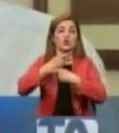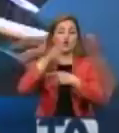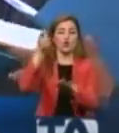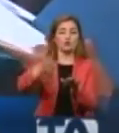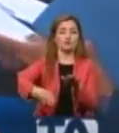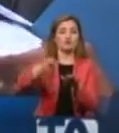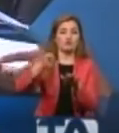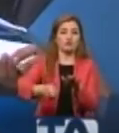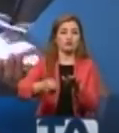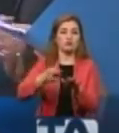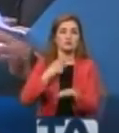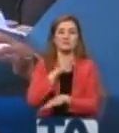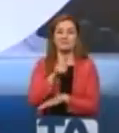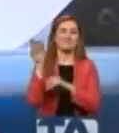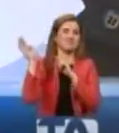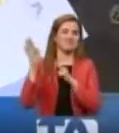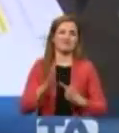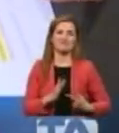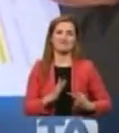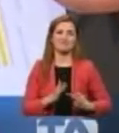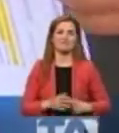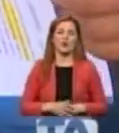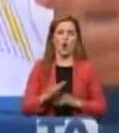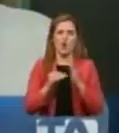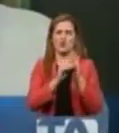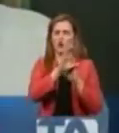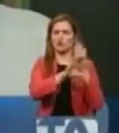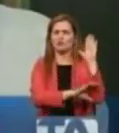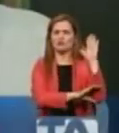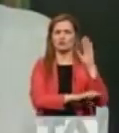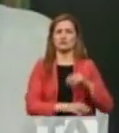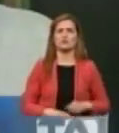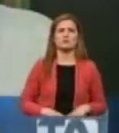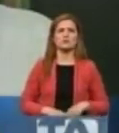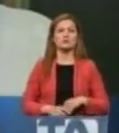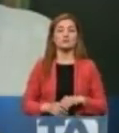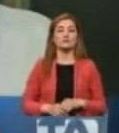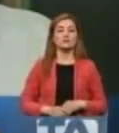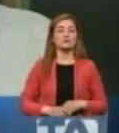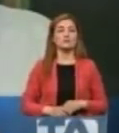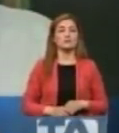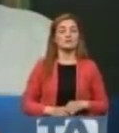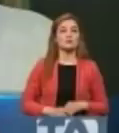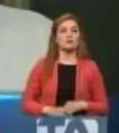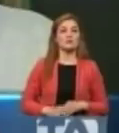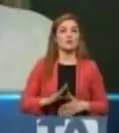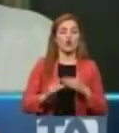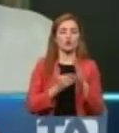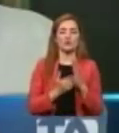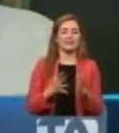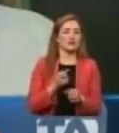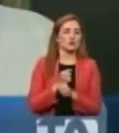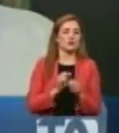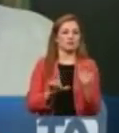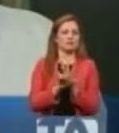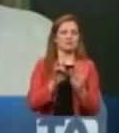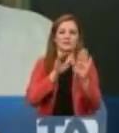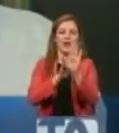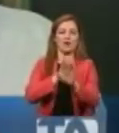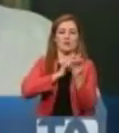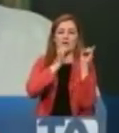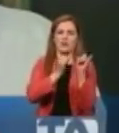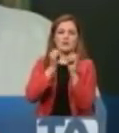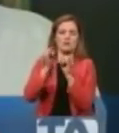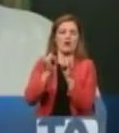un juez al considerar la medida como inconstitucional. Por cuanto se vulnera la seguridad jurídica y